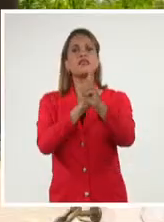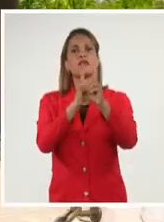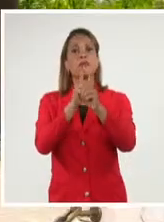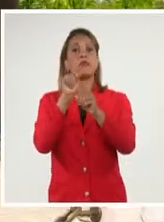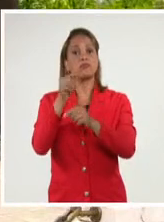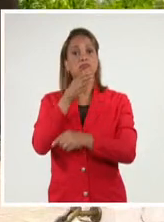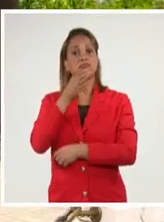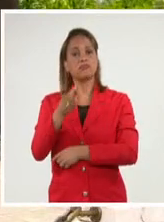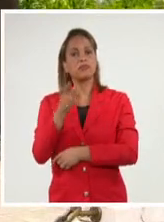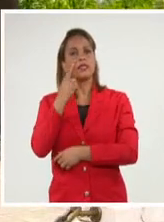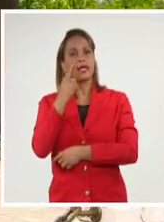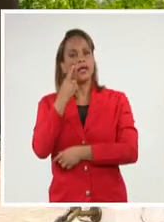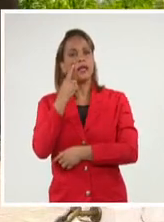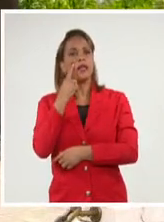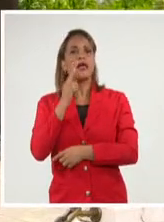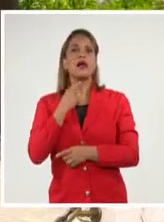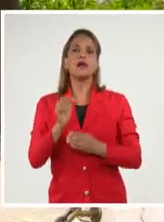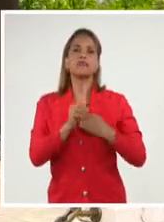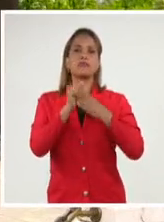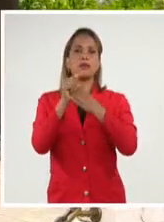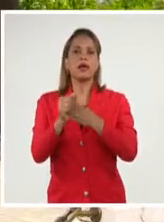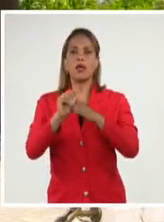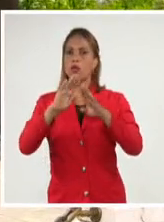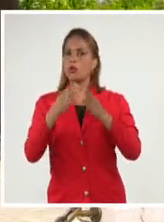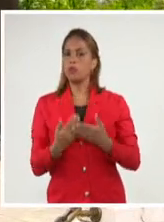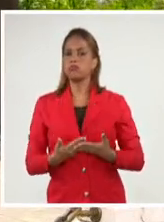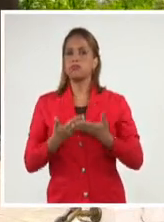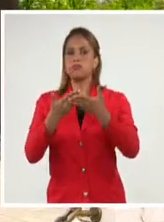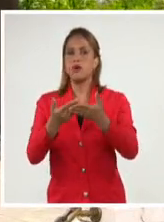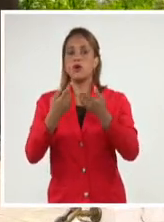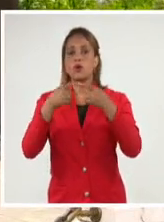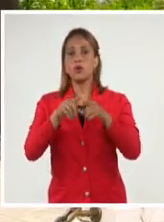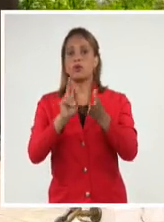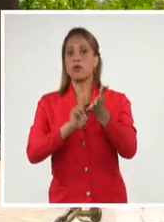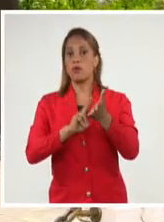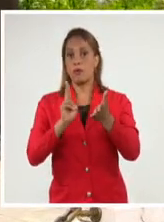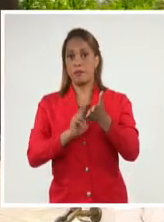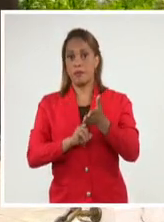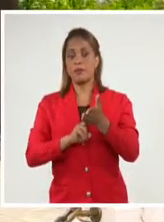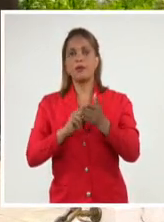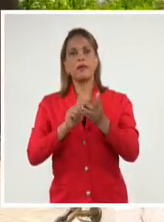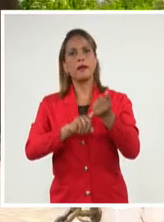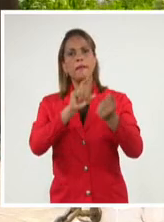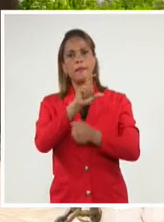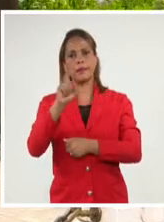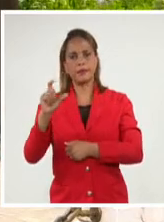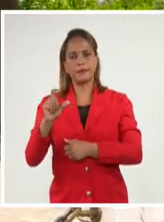ha presidido el homenaje junto al miembro del Comité Central del Partido, Lázaro Espósito Canto.